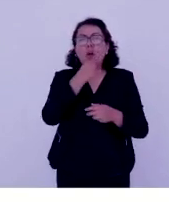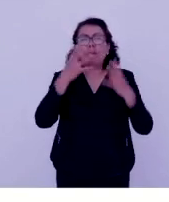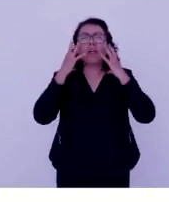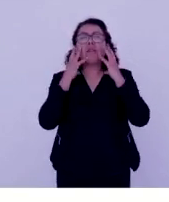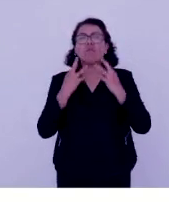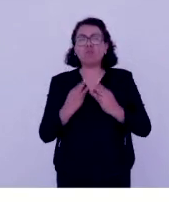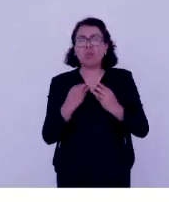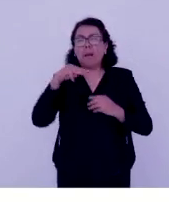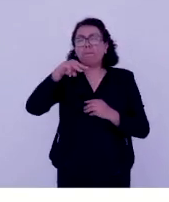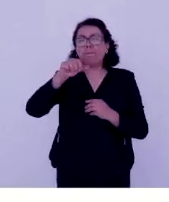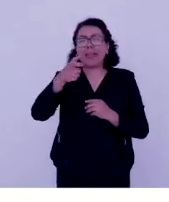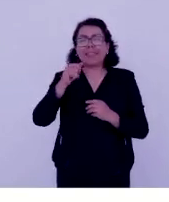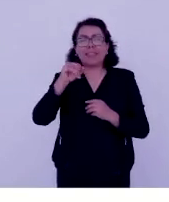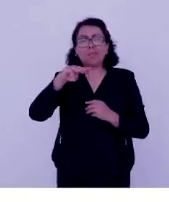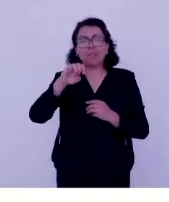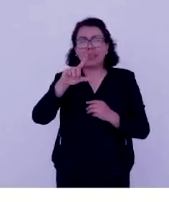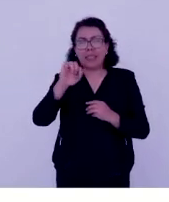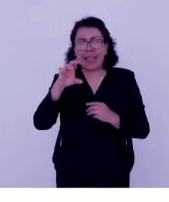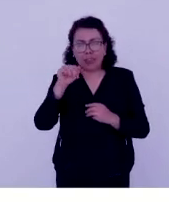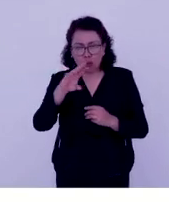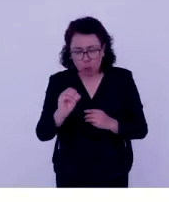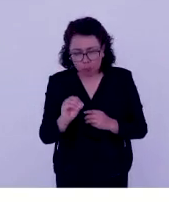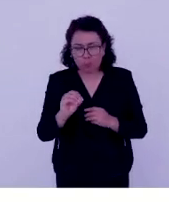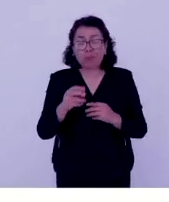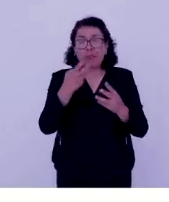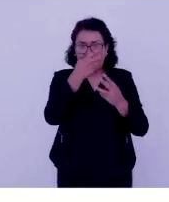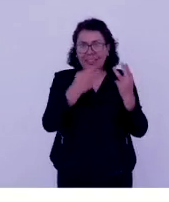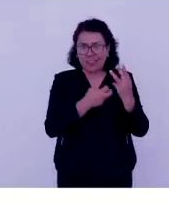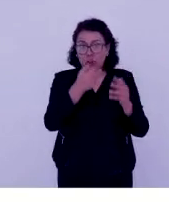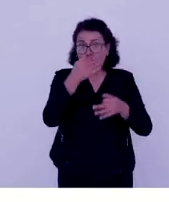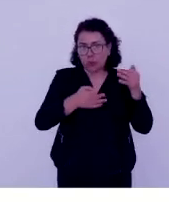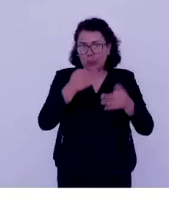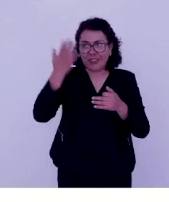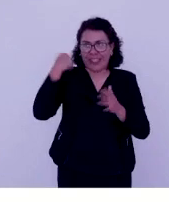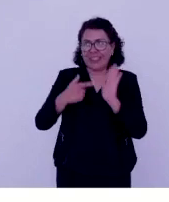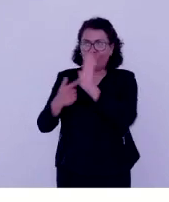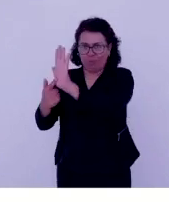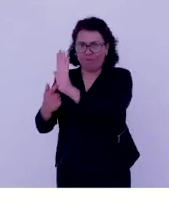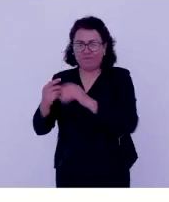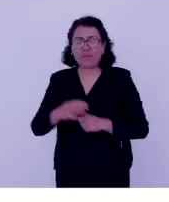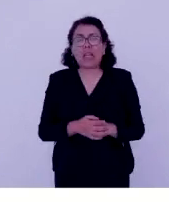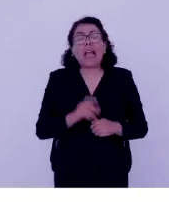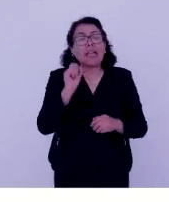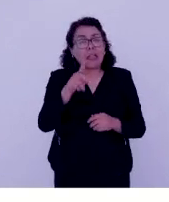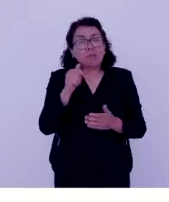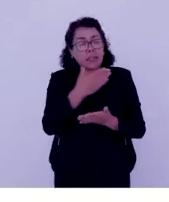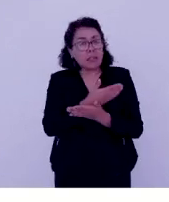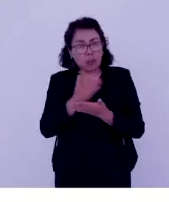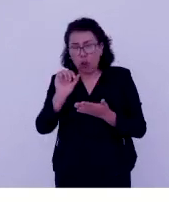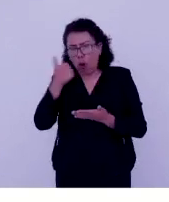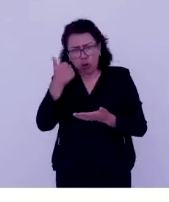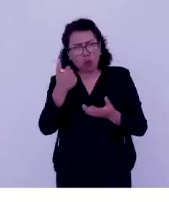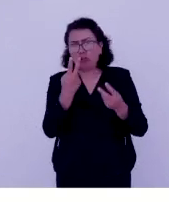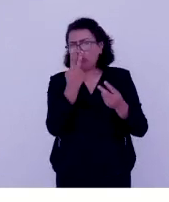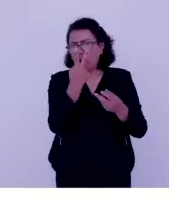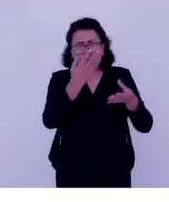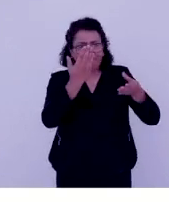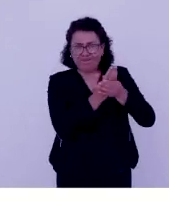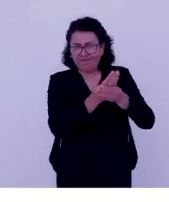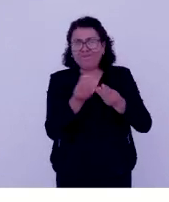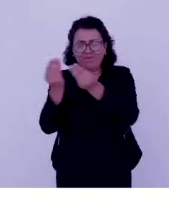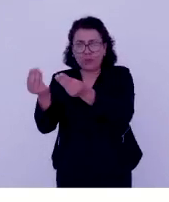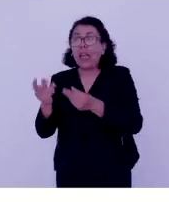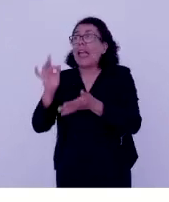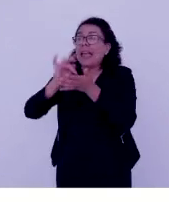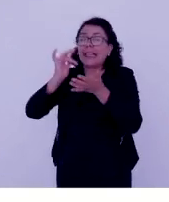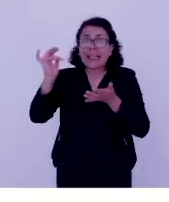marco del día internacional de archivos se digitalizaron las tres joyas documentales citadas además de otros dos expedientes Agradezco